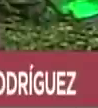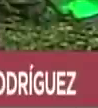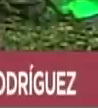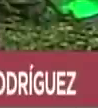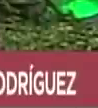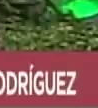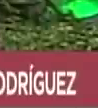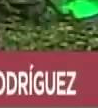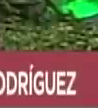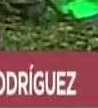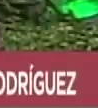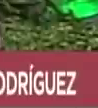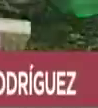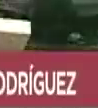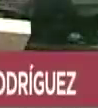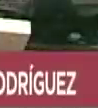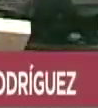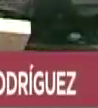al país. Escuchemos.